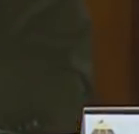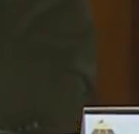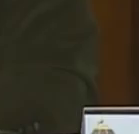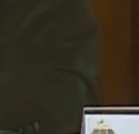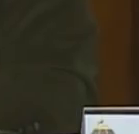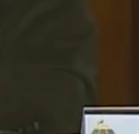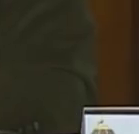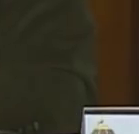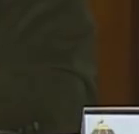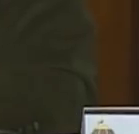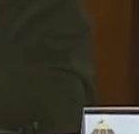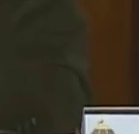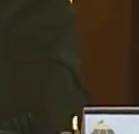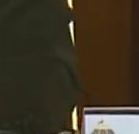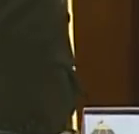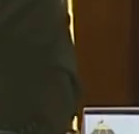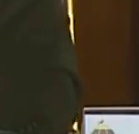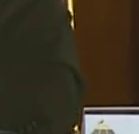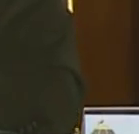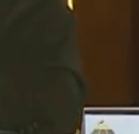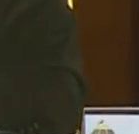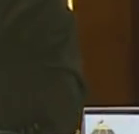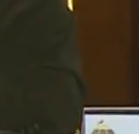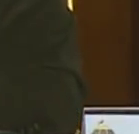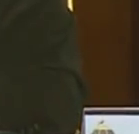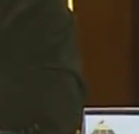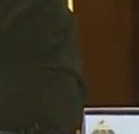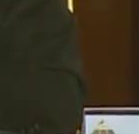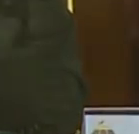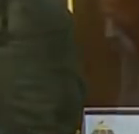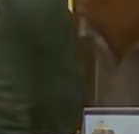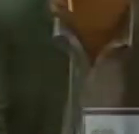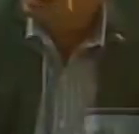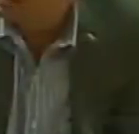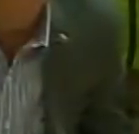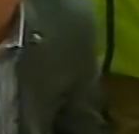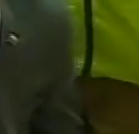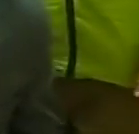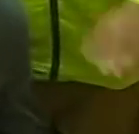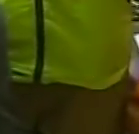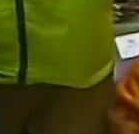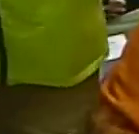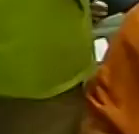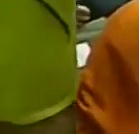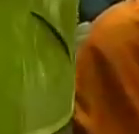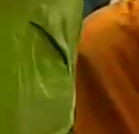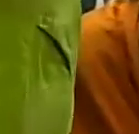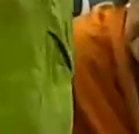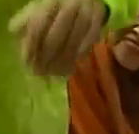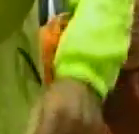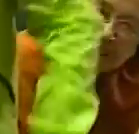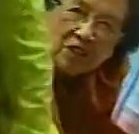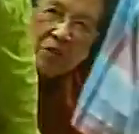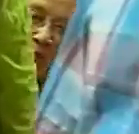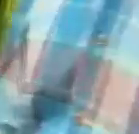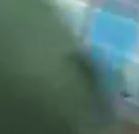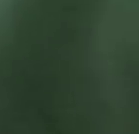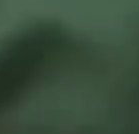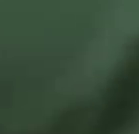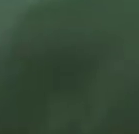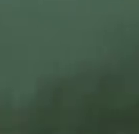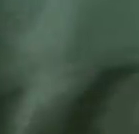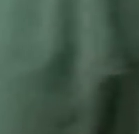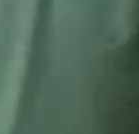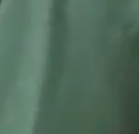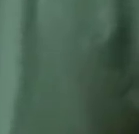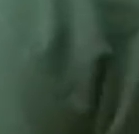Y bueno, hoy veíamos que de manera histórica se han aprobado una serie de 57 artículos, esto correspondiente a esta ley